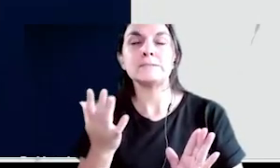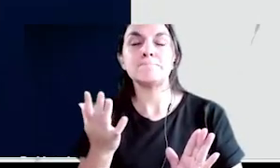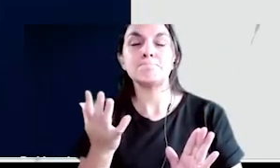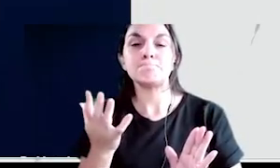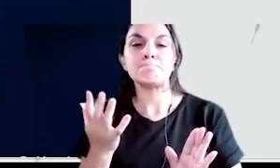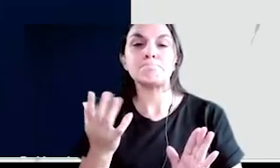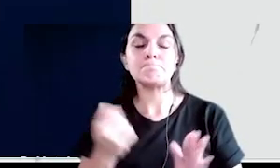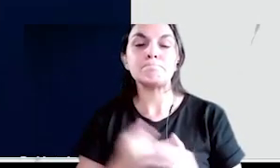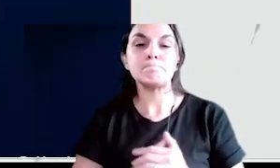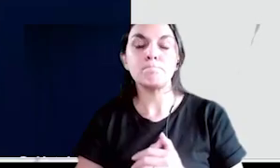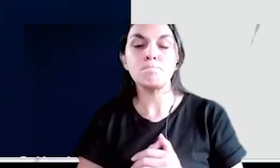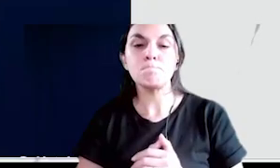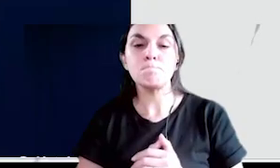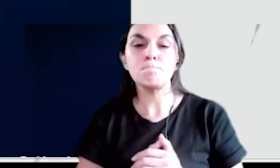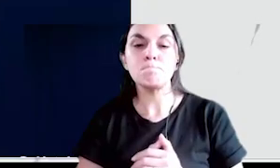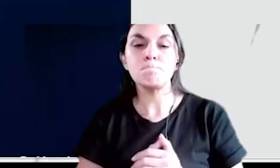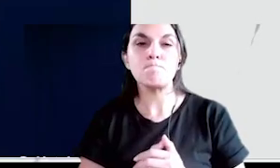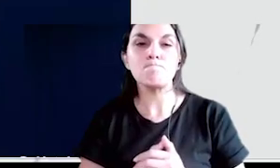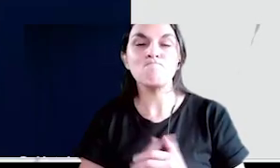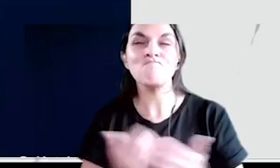para decirles.